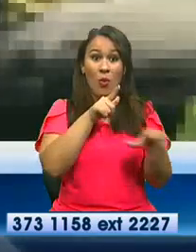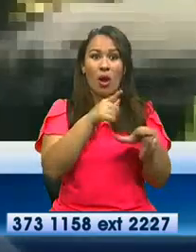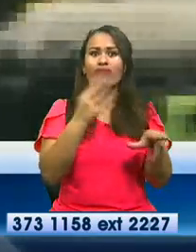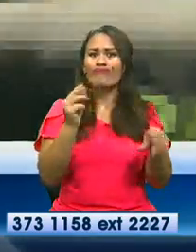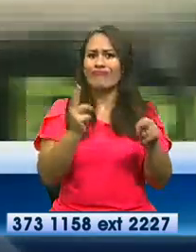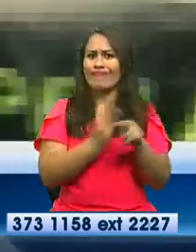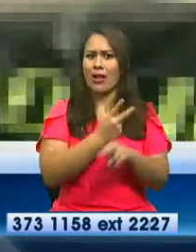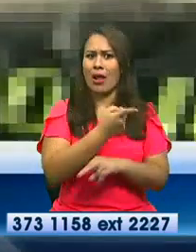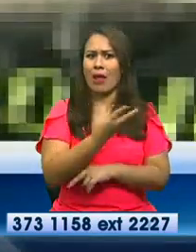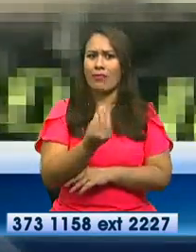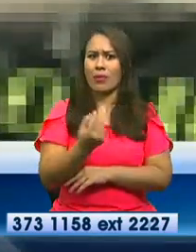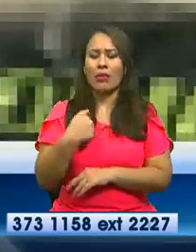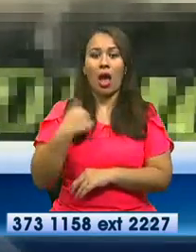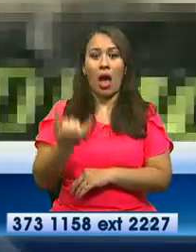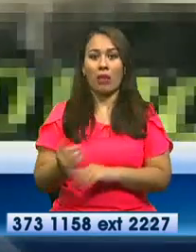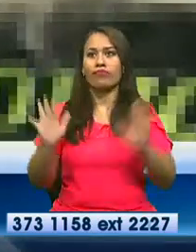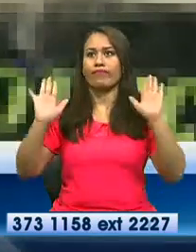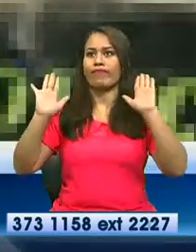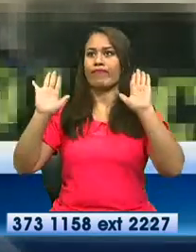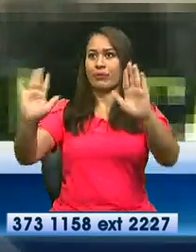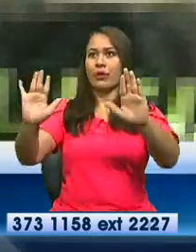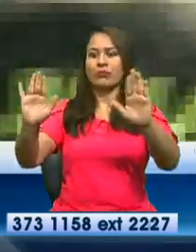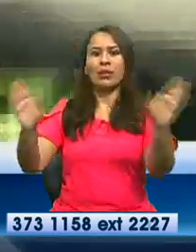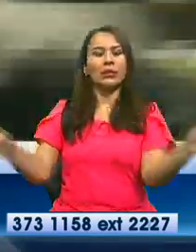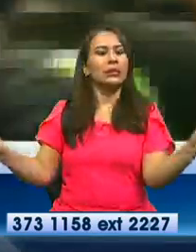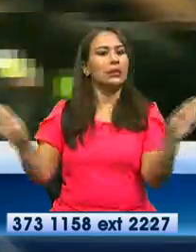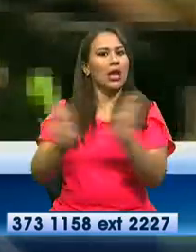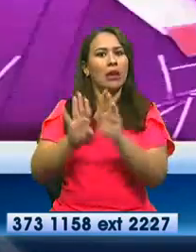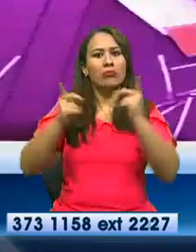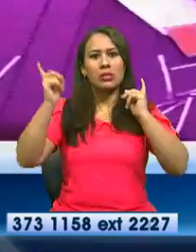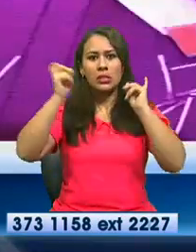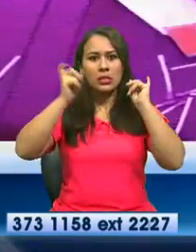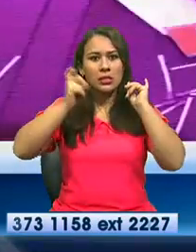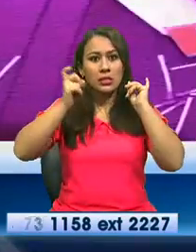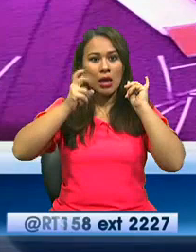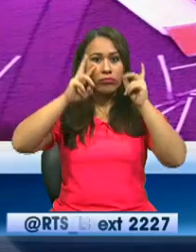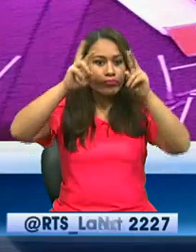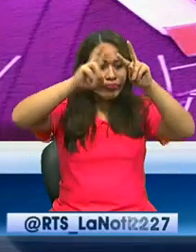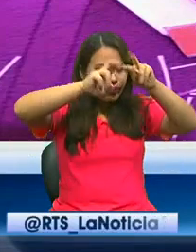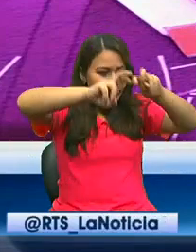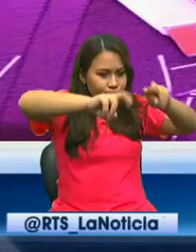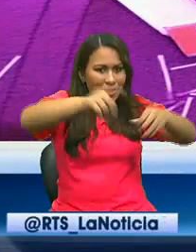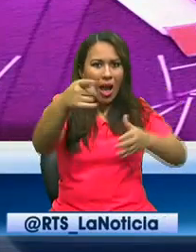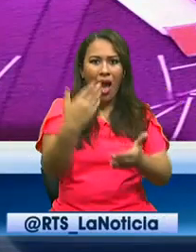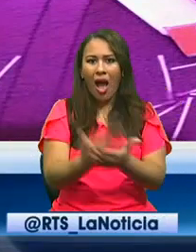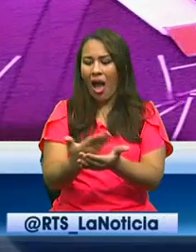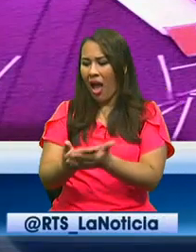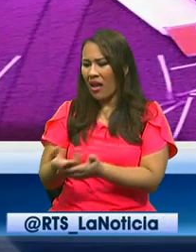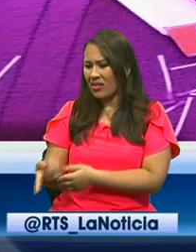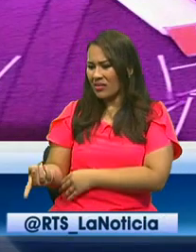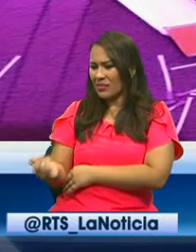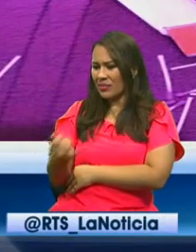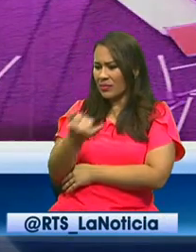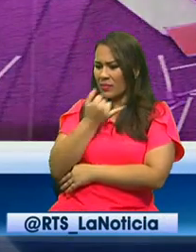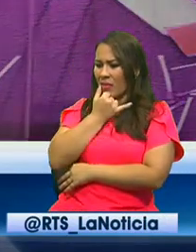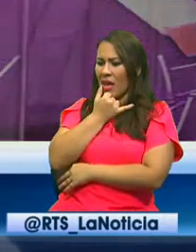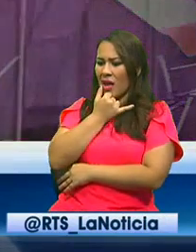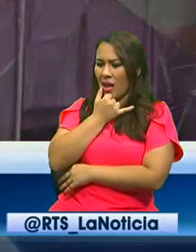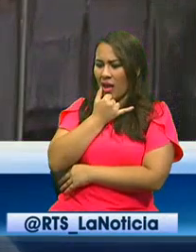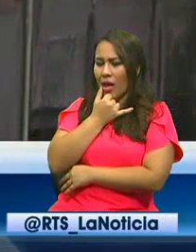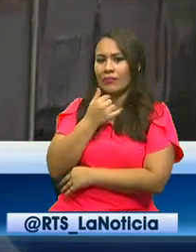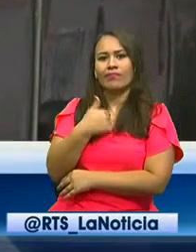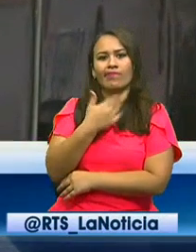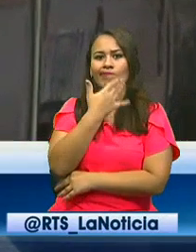en compañía de un delegado de la intendencia procedieron a la requisa necesaria, y luego de encontrar algunas anomalías en su funcionamiento,